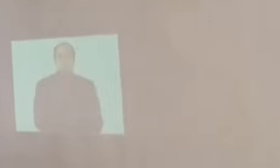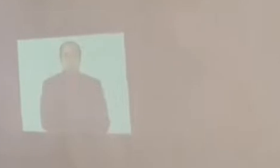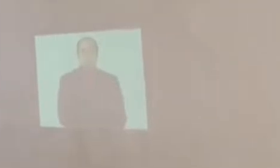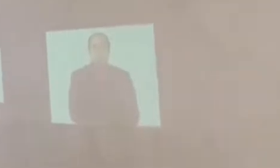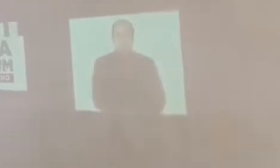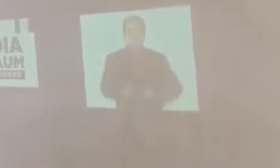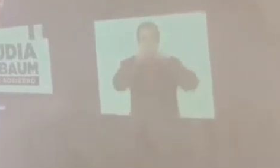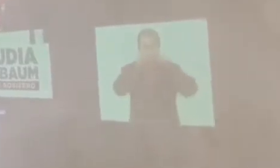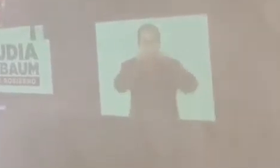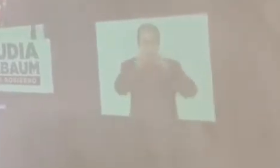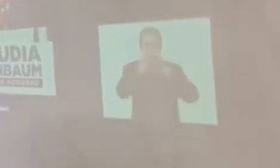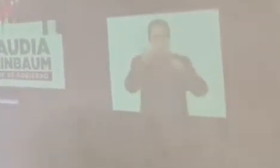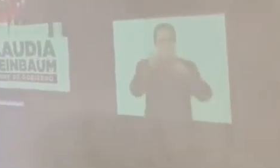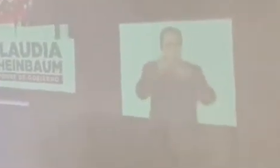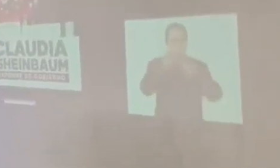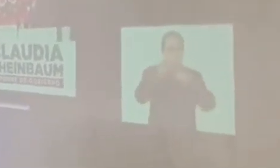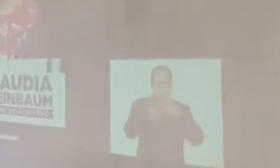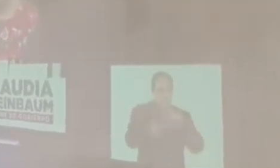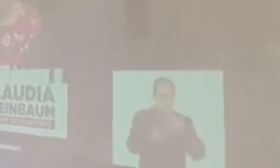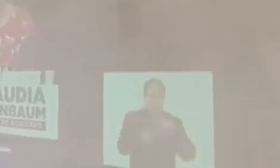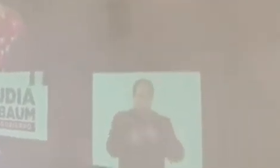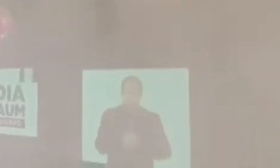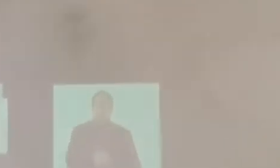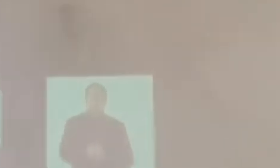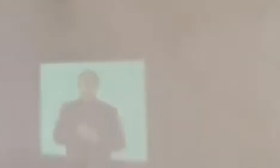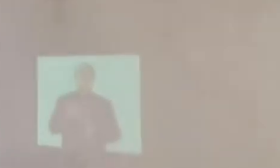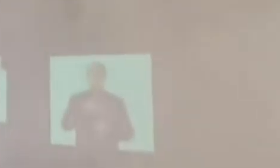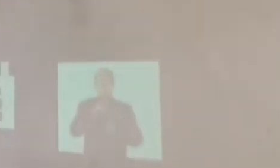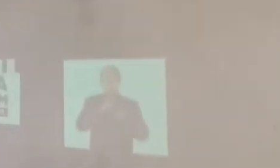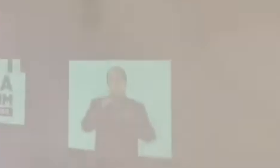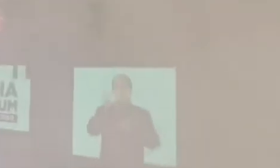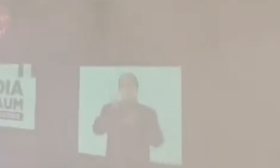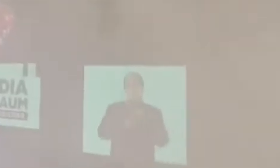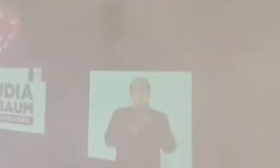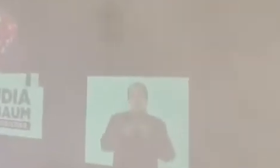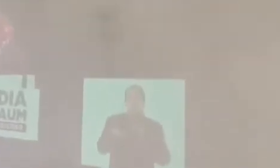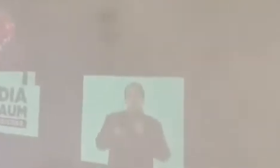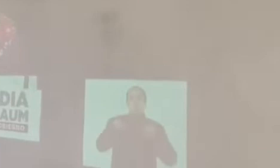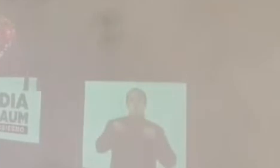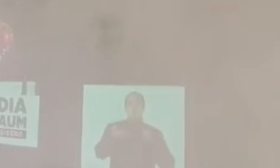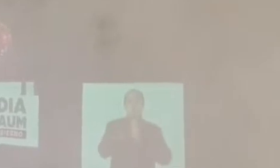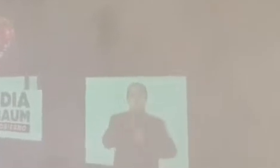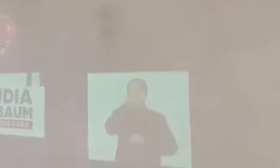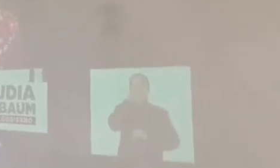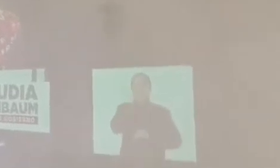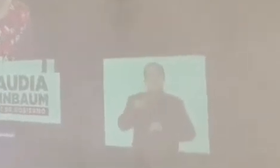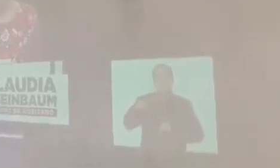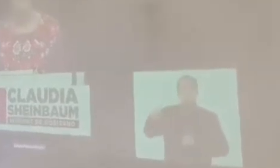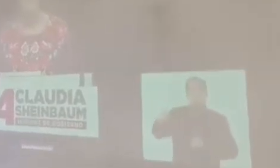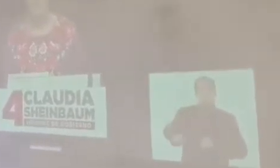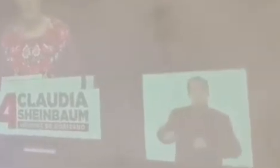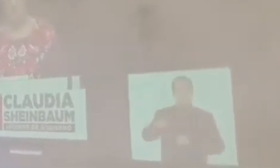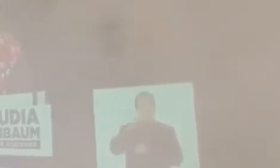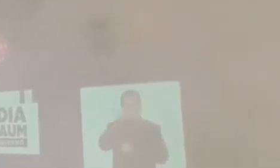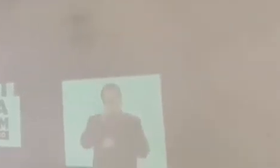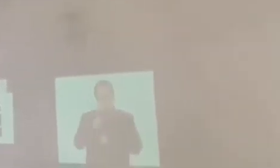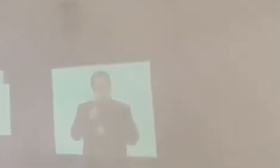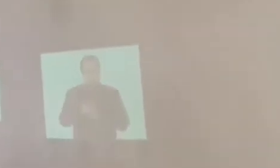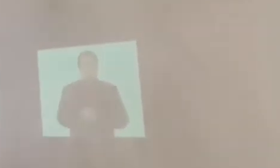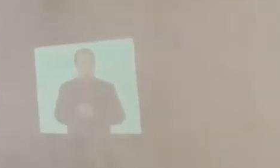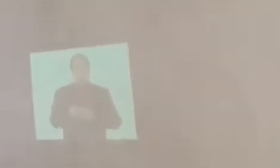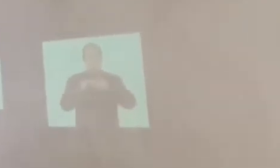En la atención a las causas, además de la gratitud por el programa Jóvenes Construyendo el Futuro del Gobierno de México,